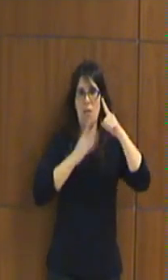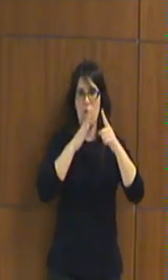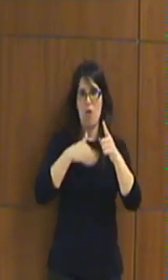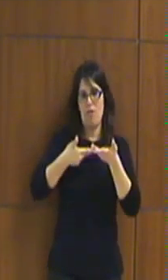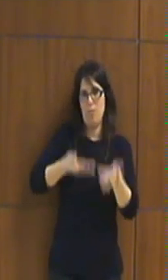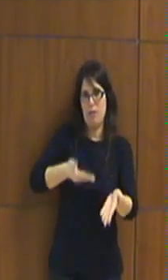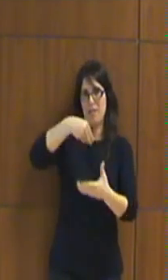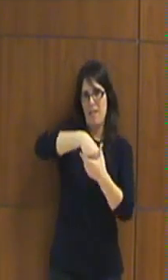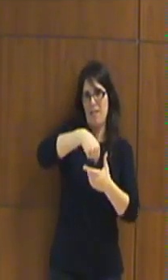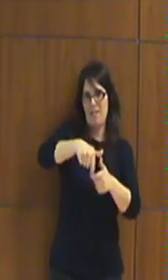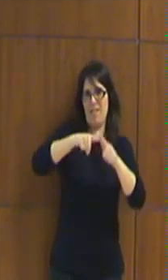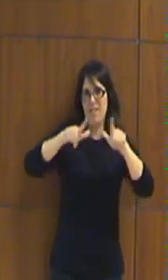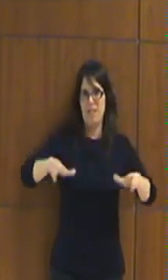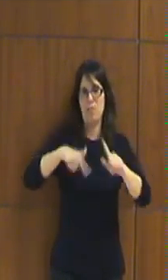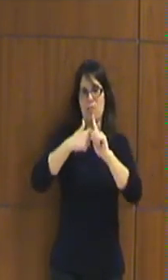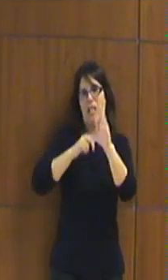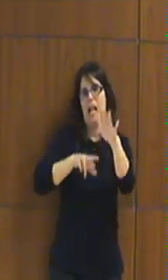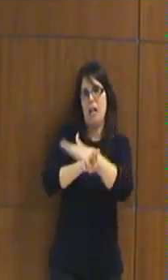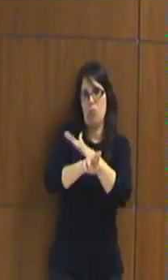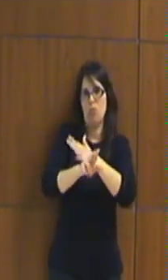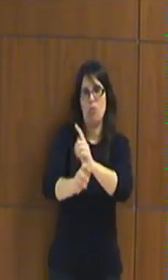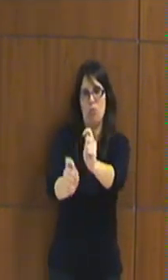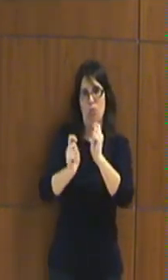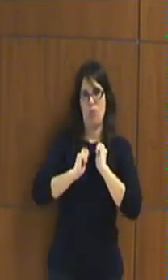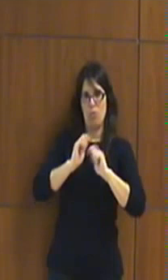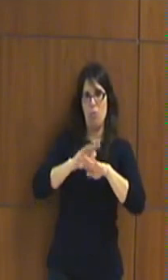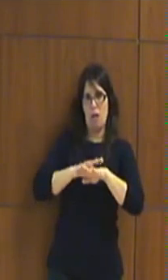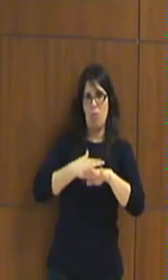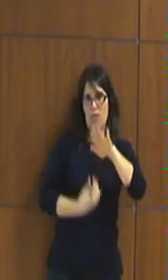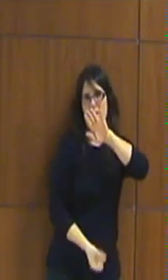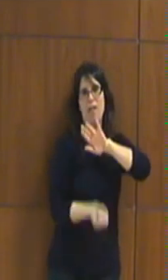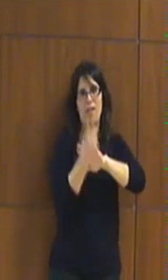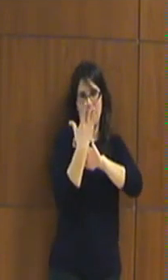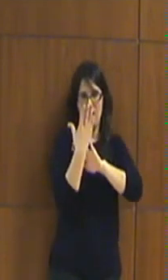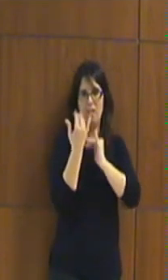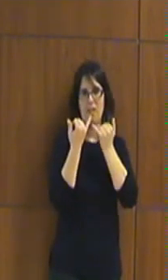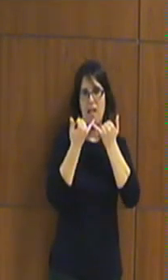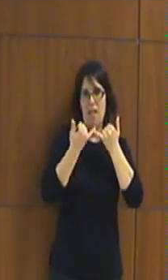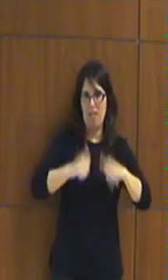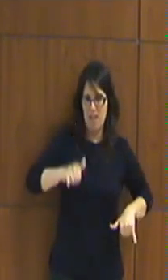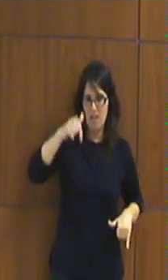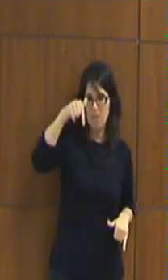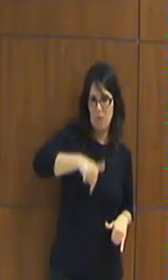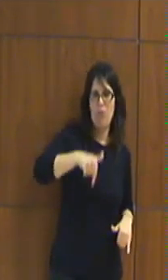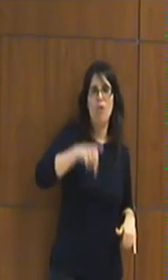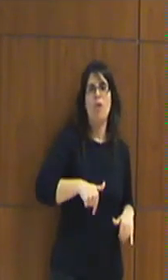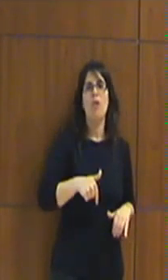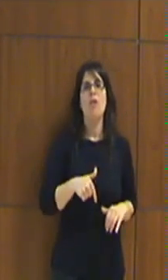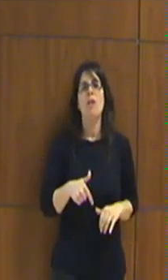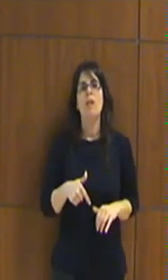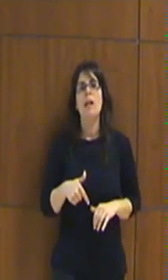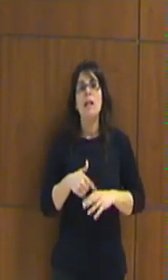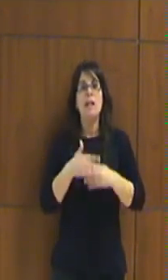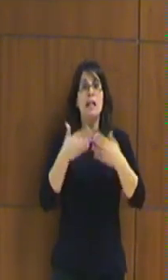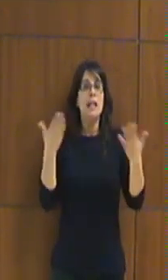y por los medios que nos permitís usar y estar aquí.